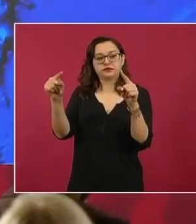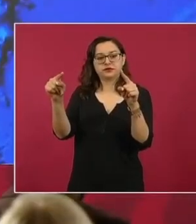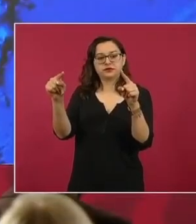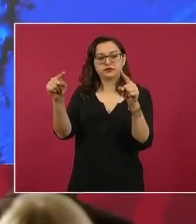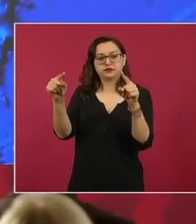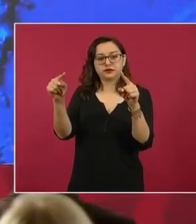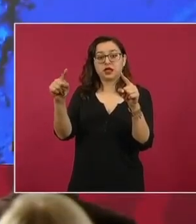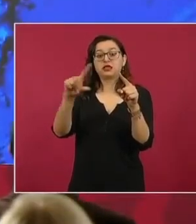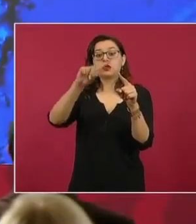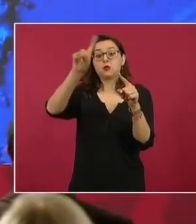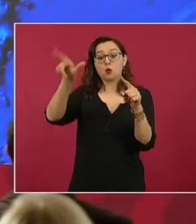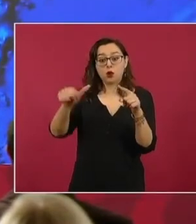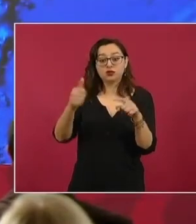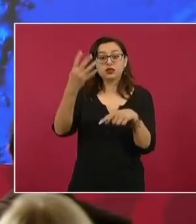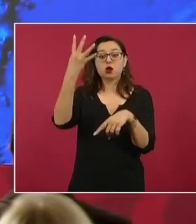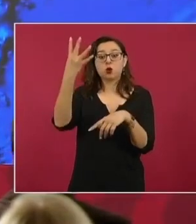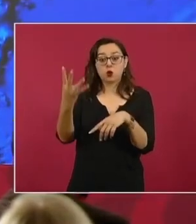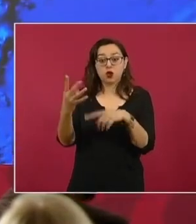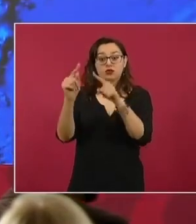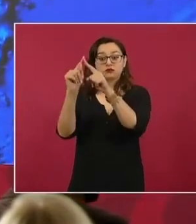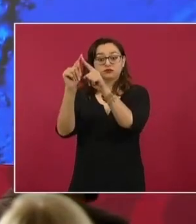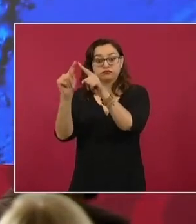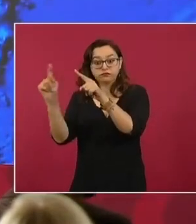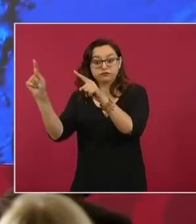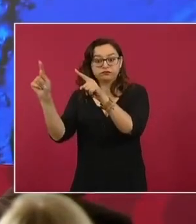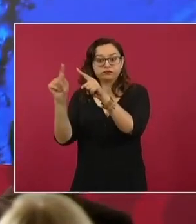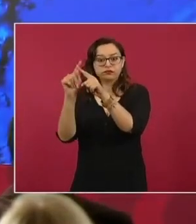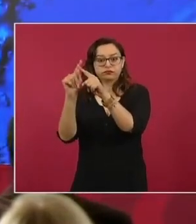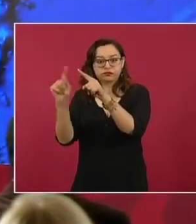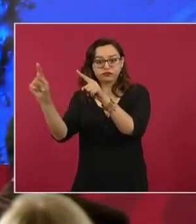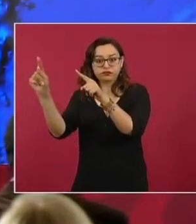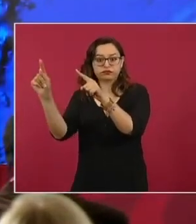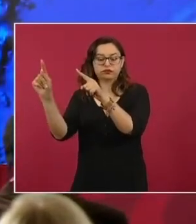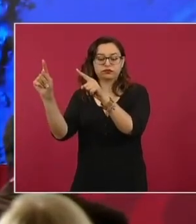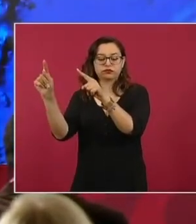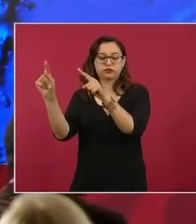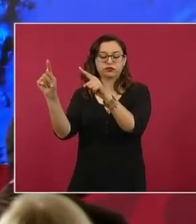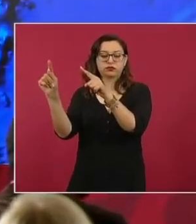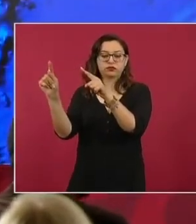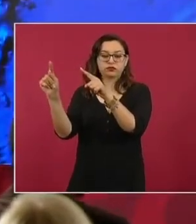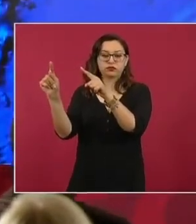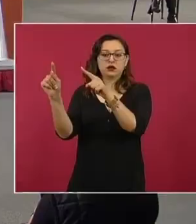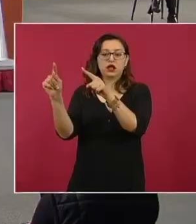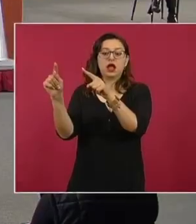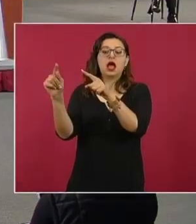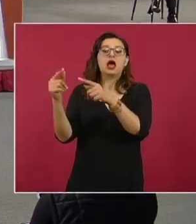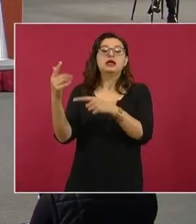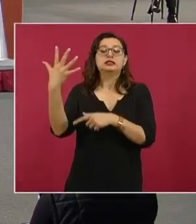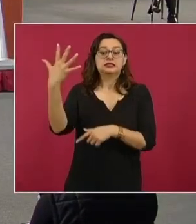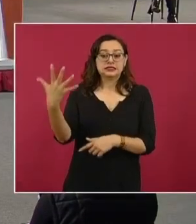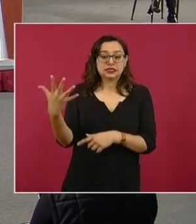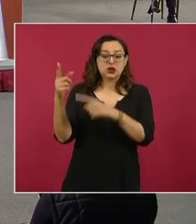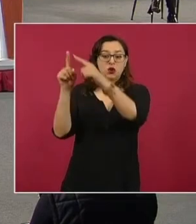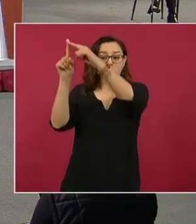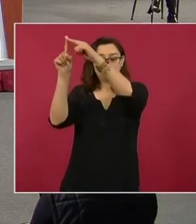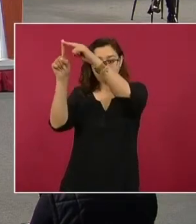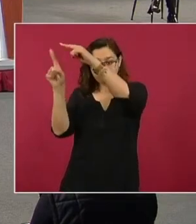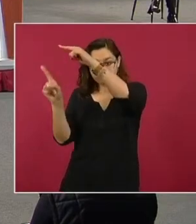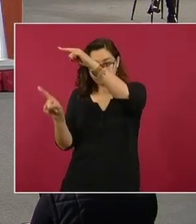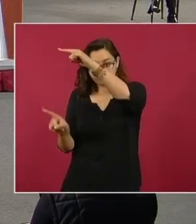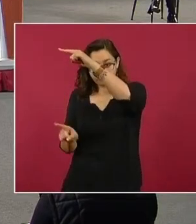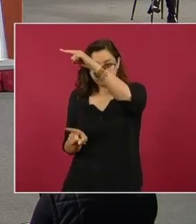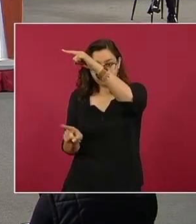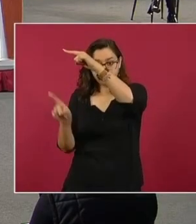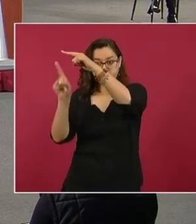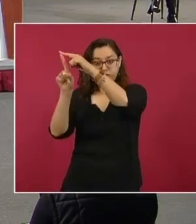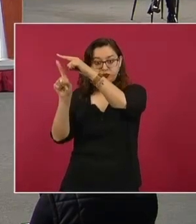este es el 4 de Izamal a Cancún, este es el 5